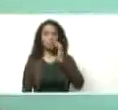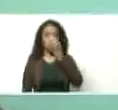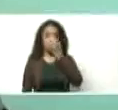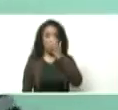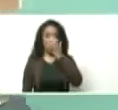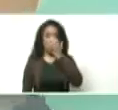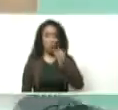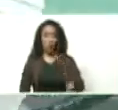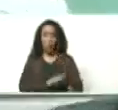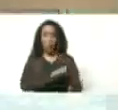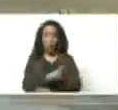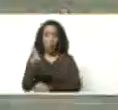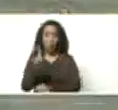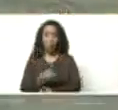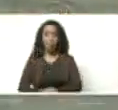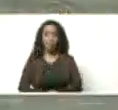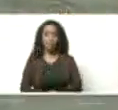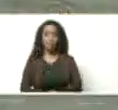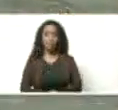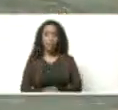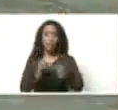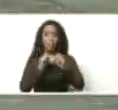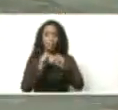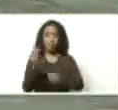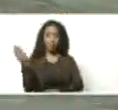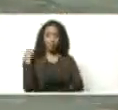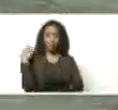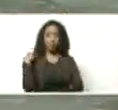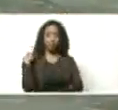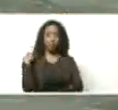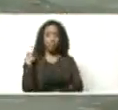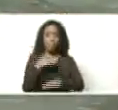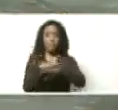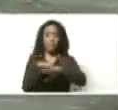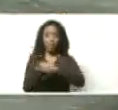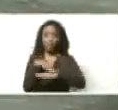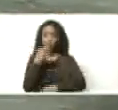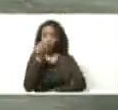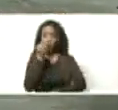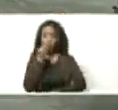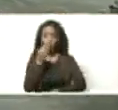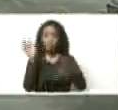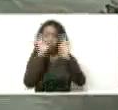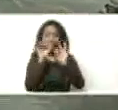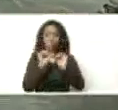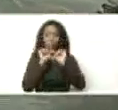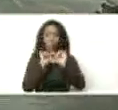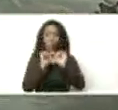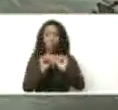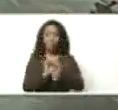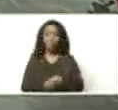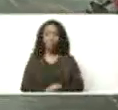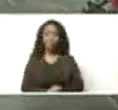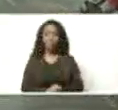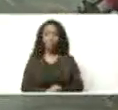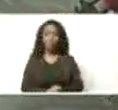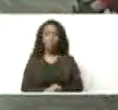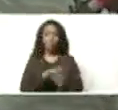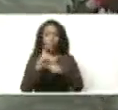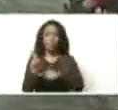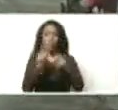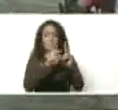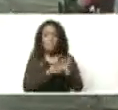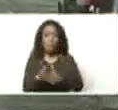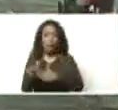un brazo y me mantiene informado la artillería de manera permanente de este plan